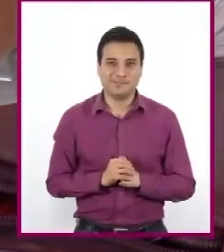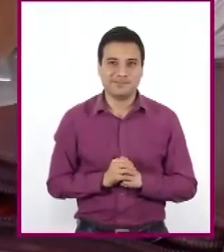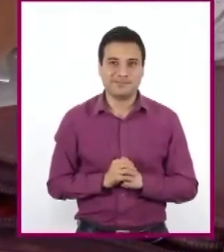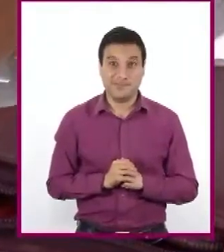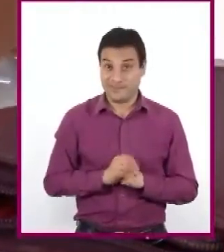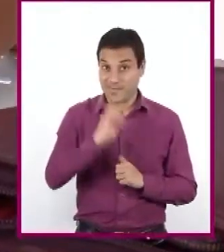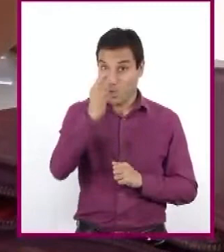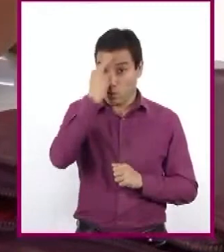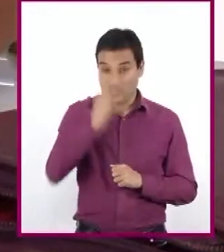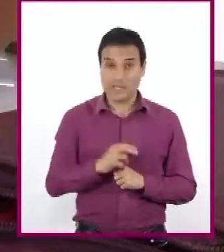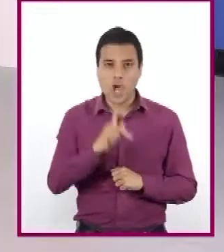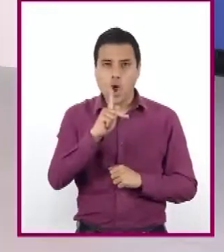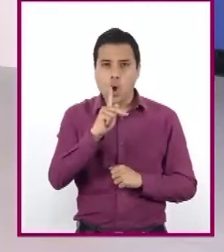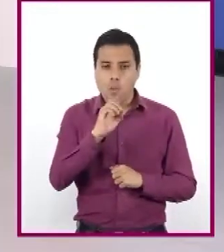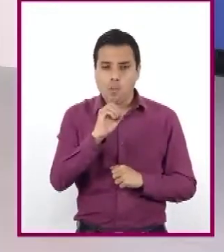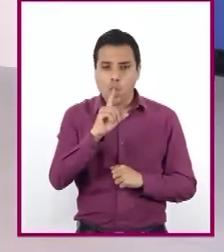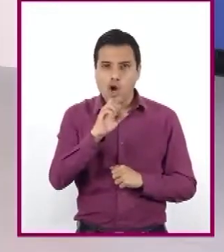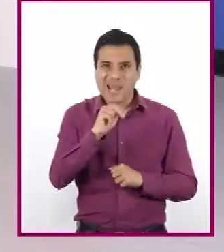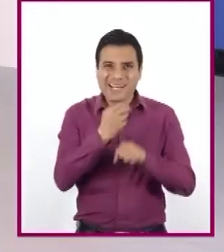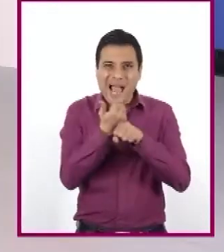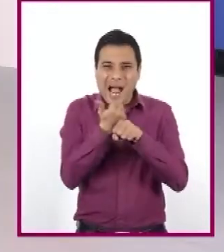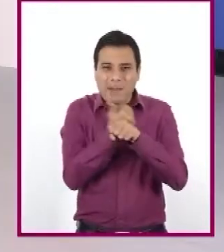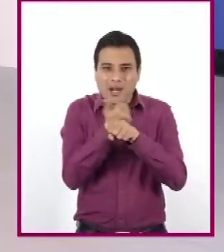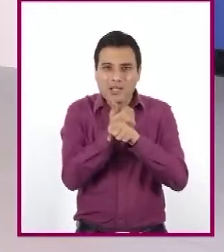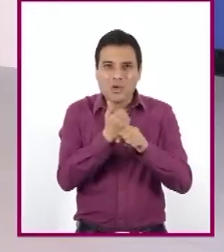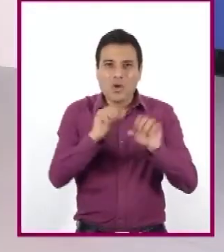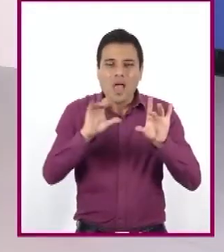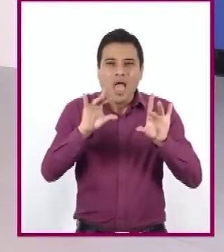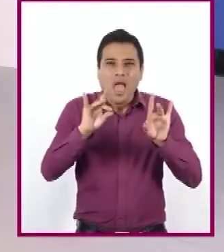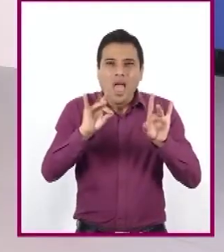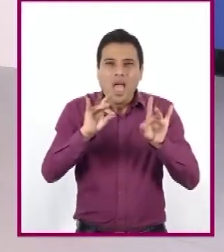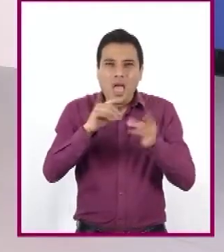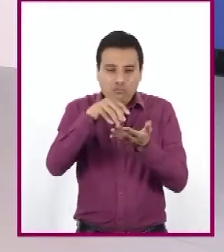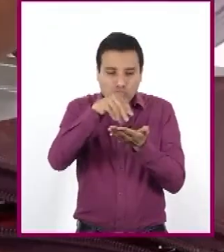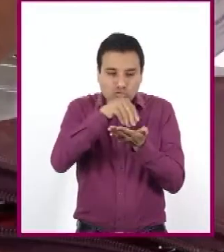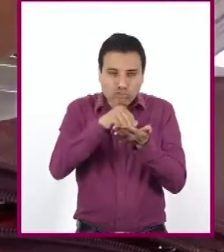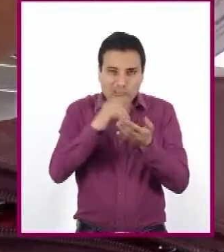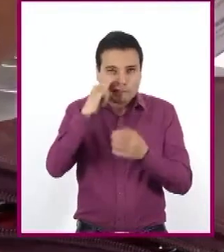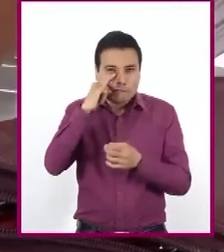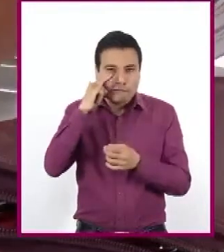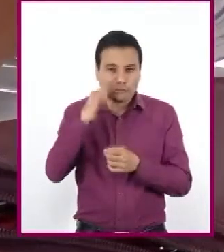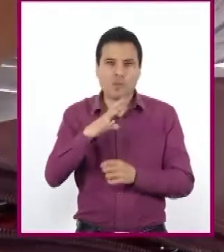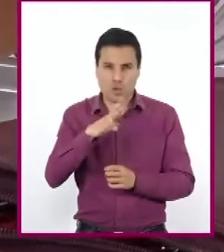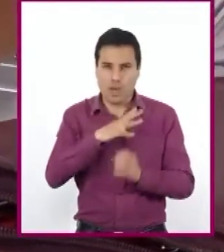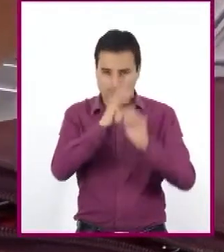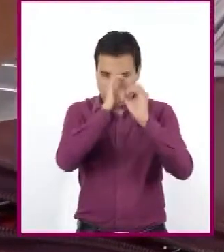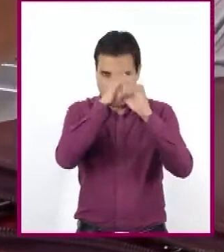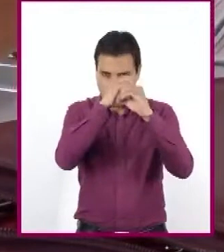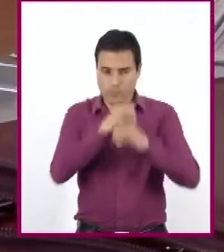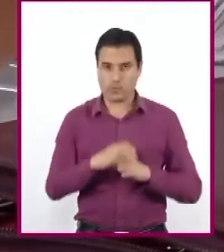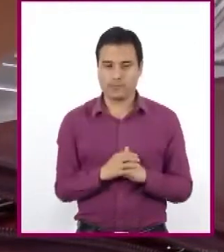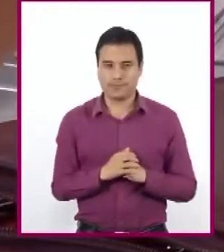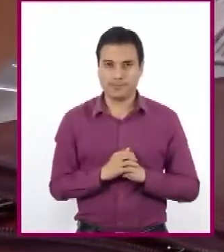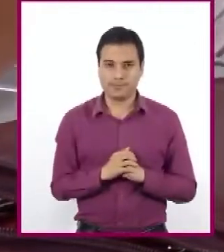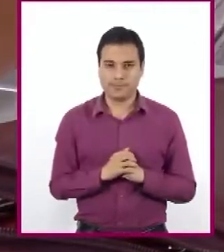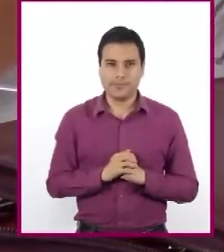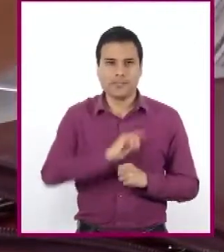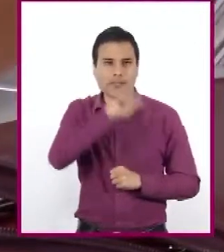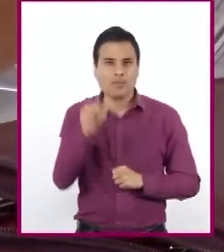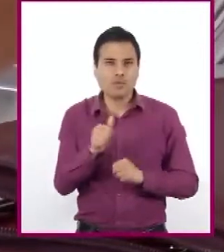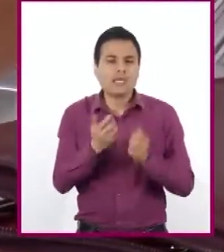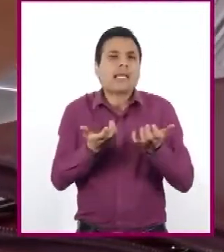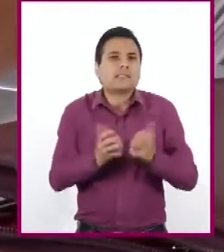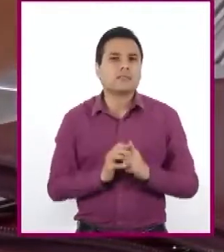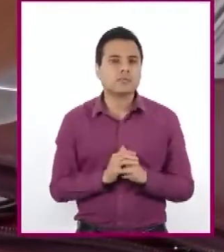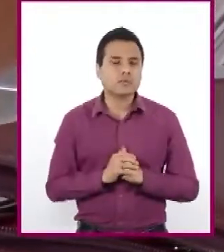Recuerda que el polen es muy pequeño. Apenas si logra verse, no lo vas a poder percibir muy sencillamente. Para eso tenemos el microscopio. Posteriormente, ¿qué hacemos, profe? Ya que tenemos